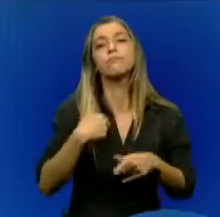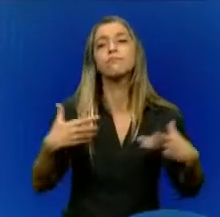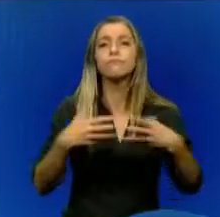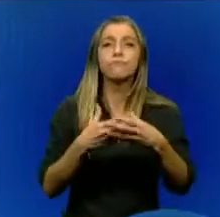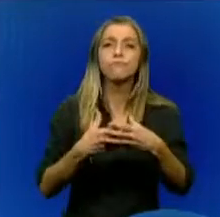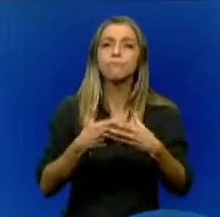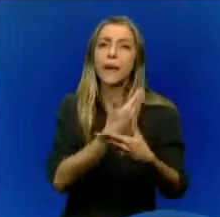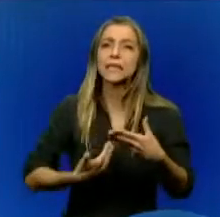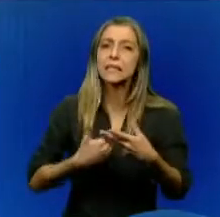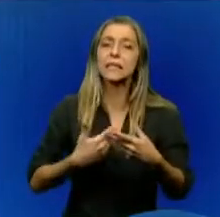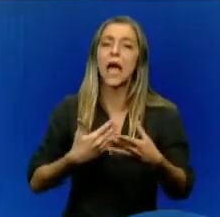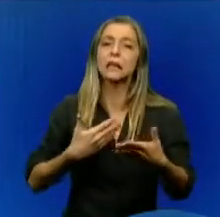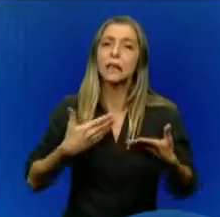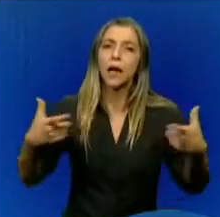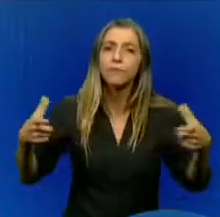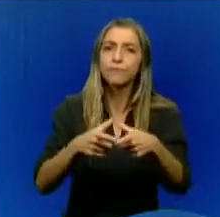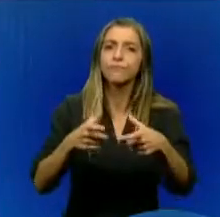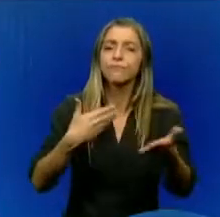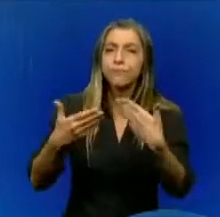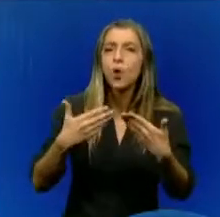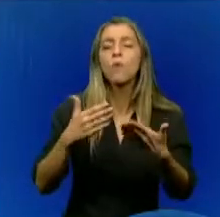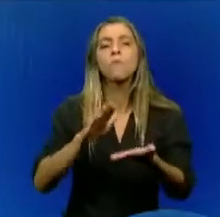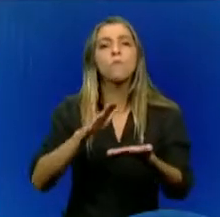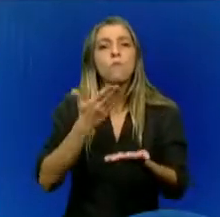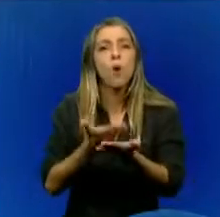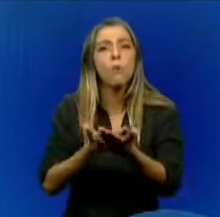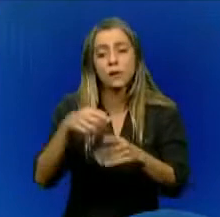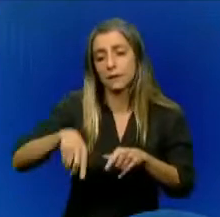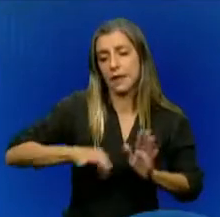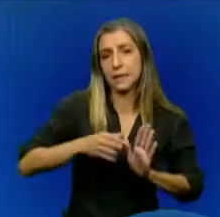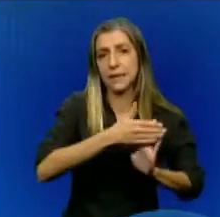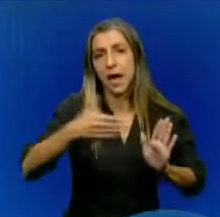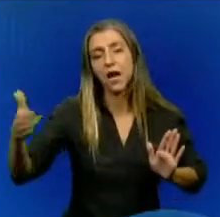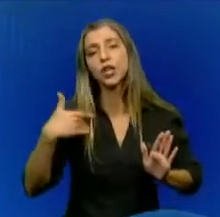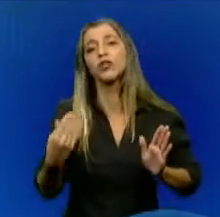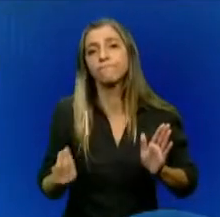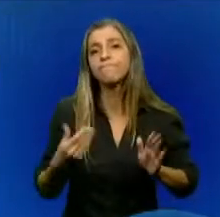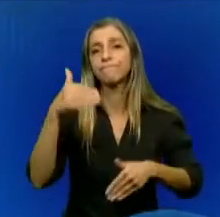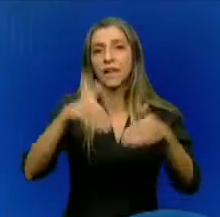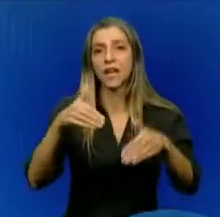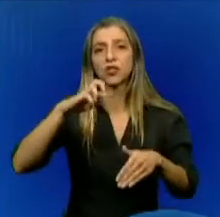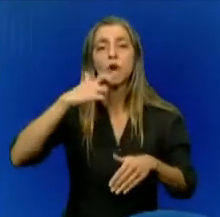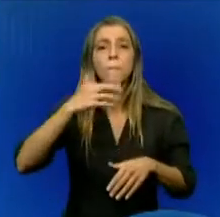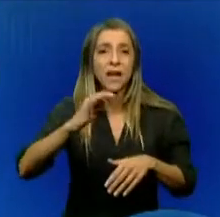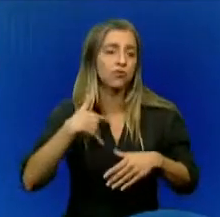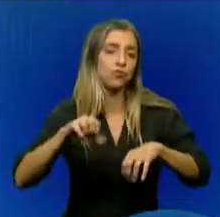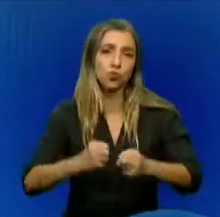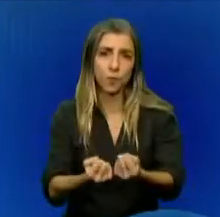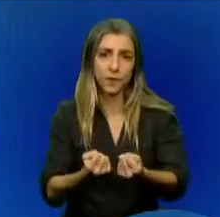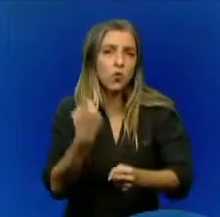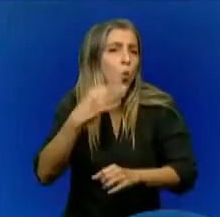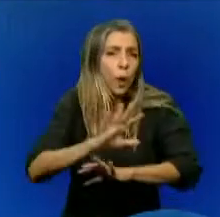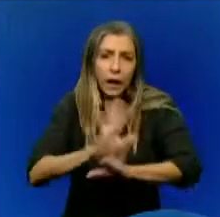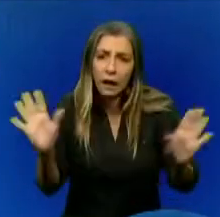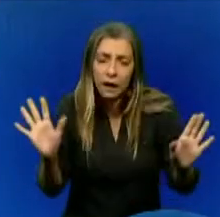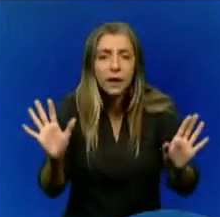año electoral, pudiéramos suspender las PASO por esta vez y por única vez y